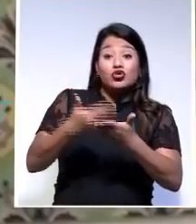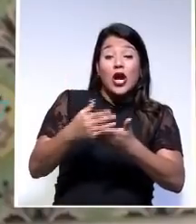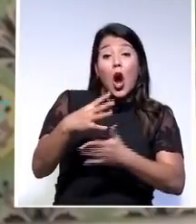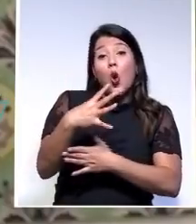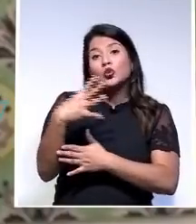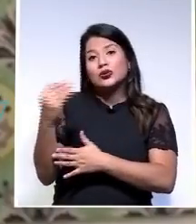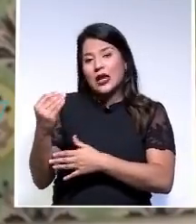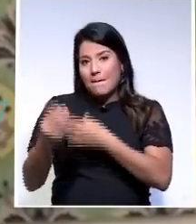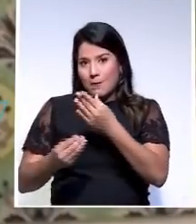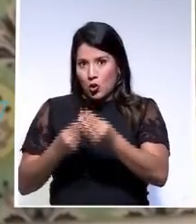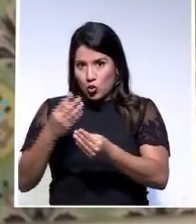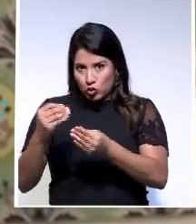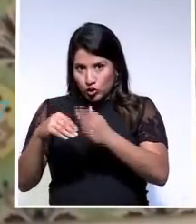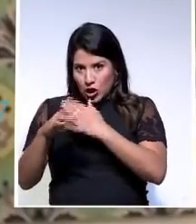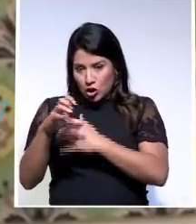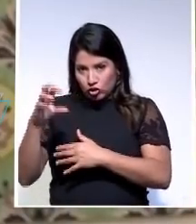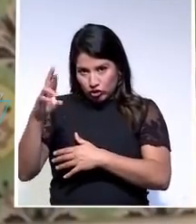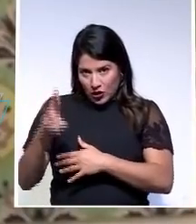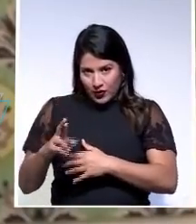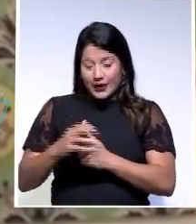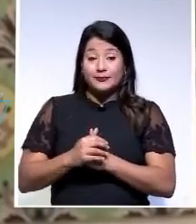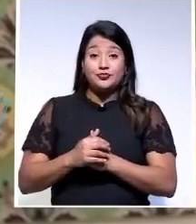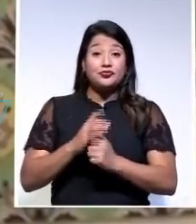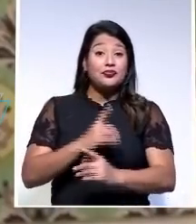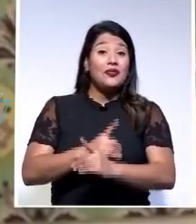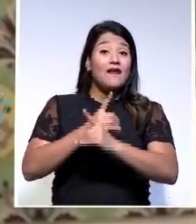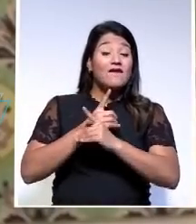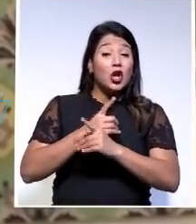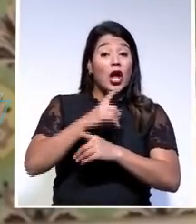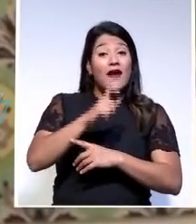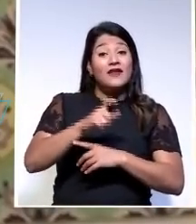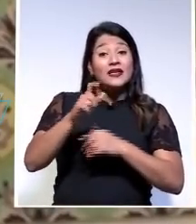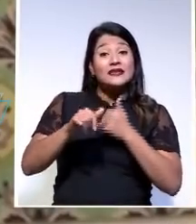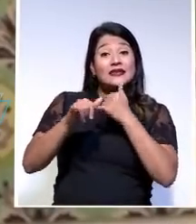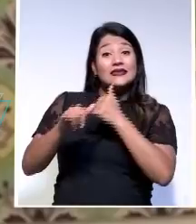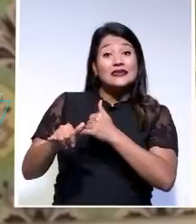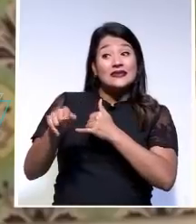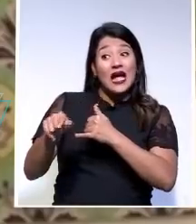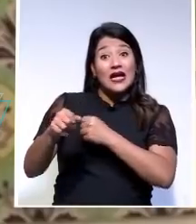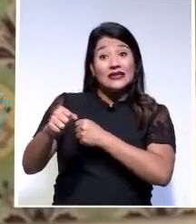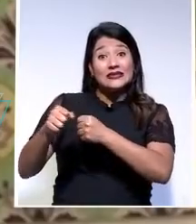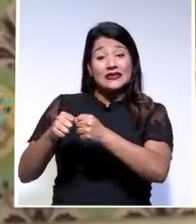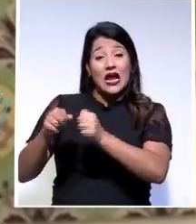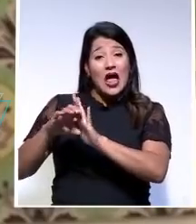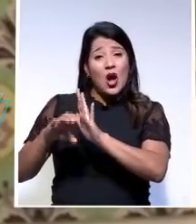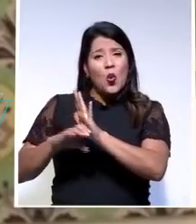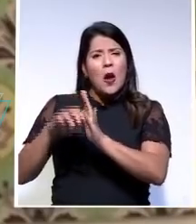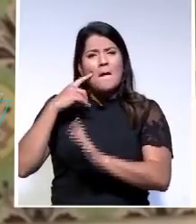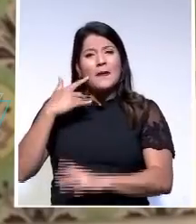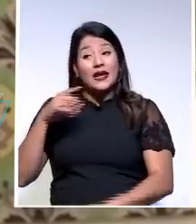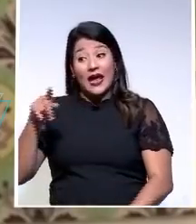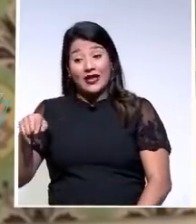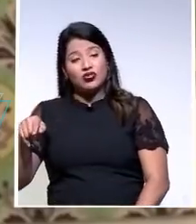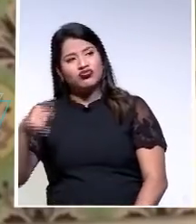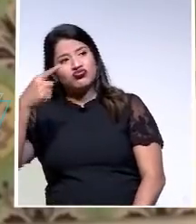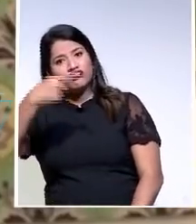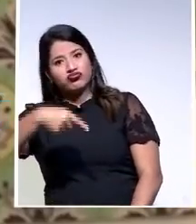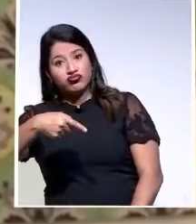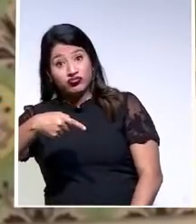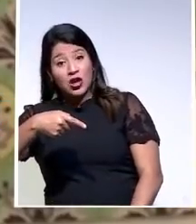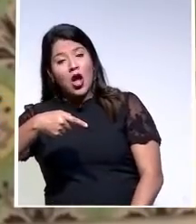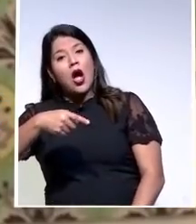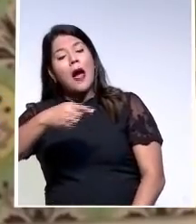los Habitantes acudió a la Sala Constitucional para que las y los magistrados ordenen al Presidente de la República y al